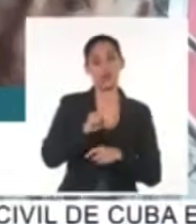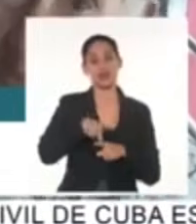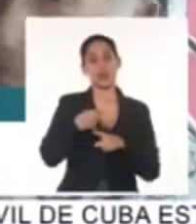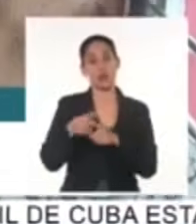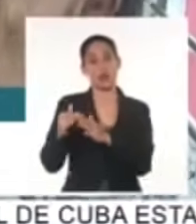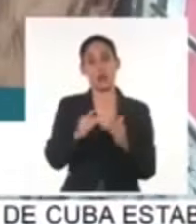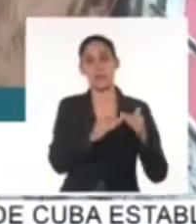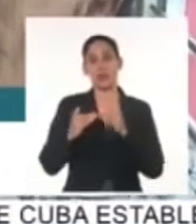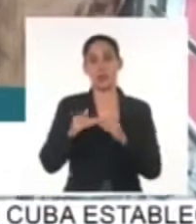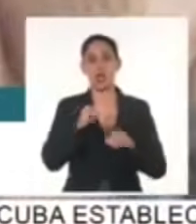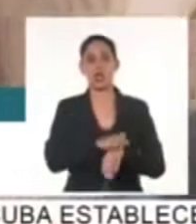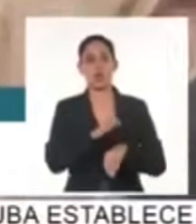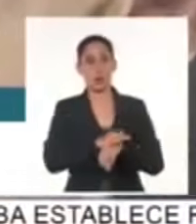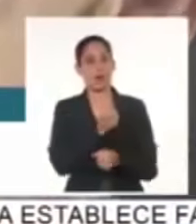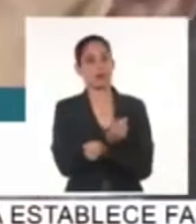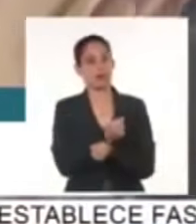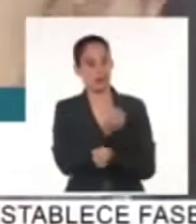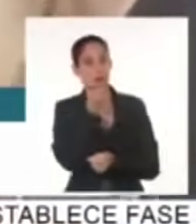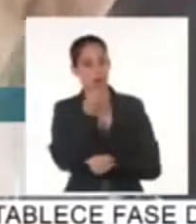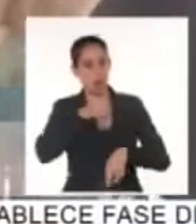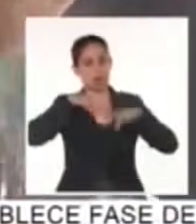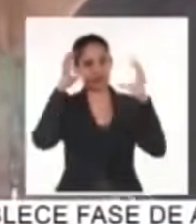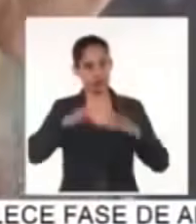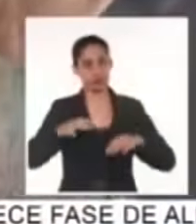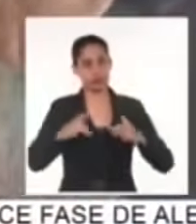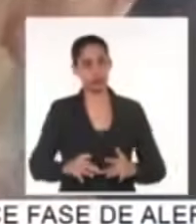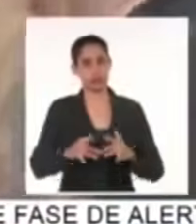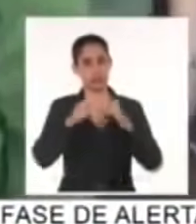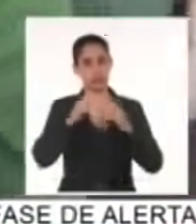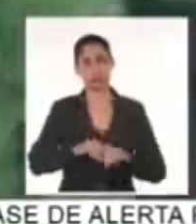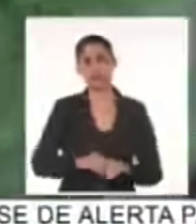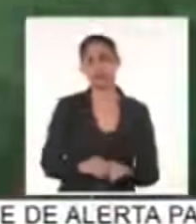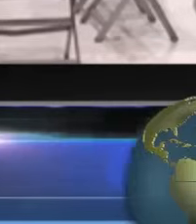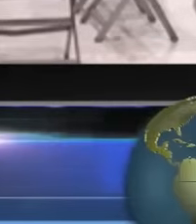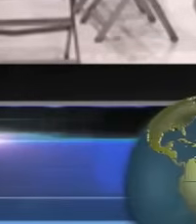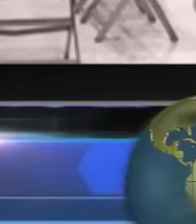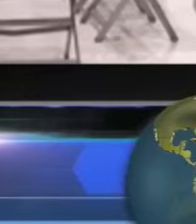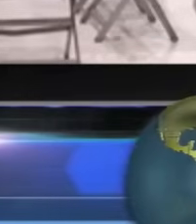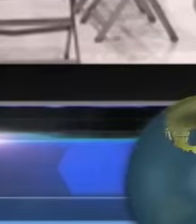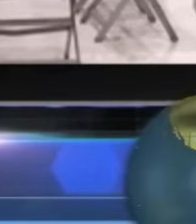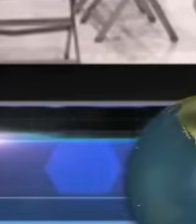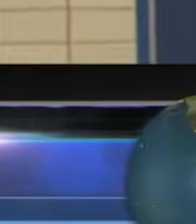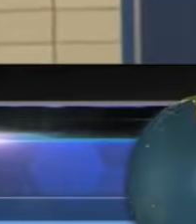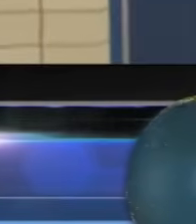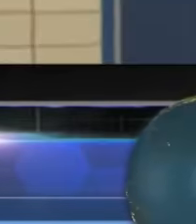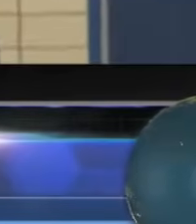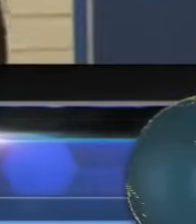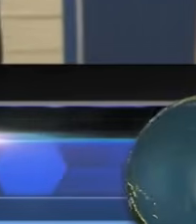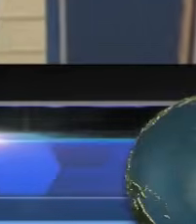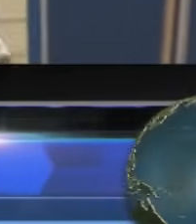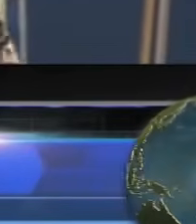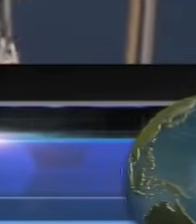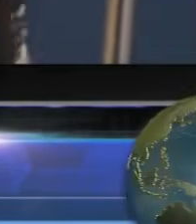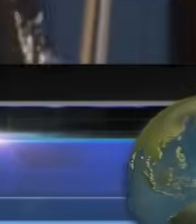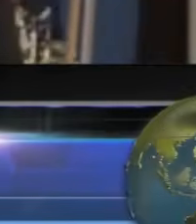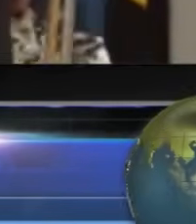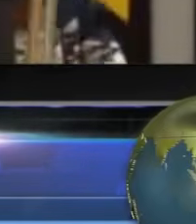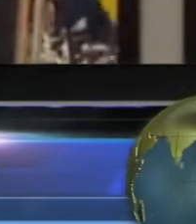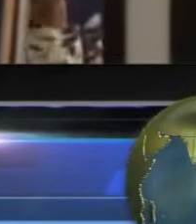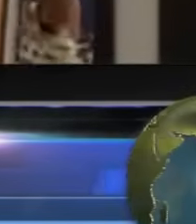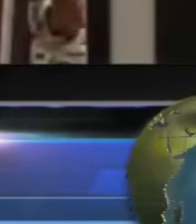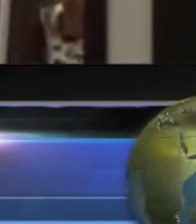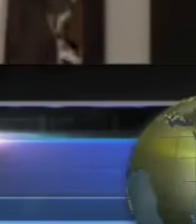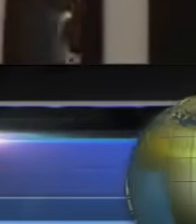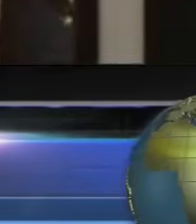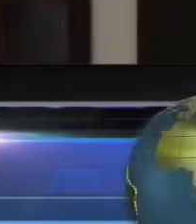más adelante, porque como sabemos, hoy es noche de elecciones en Estados Unidos. Y